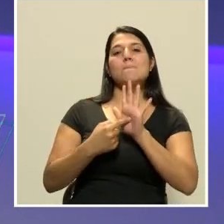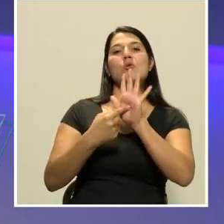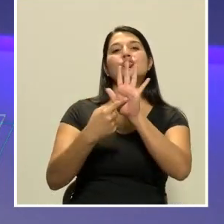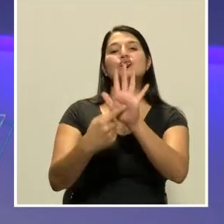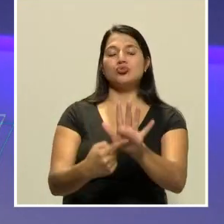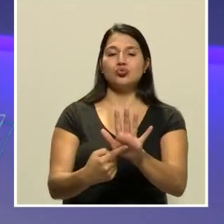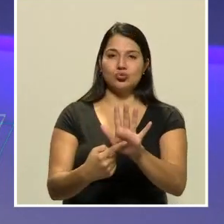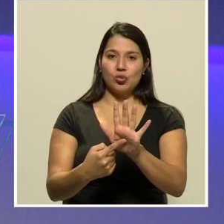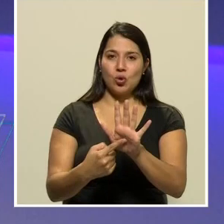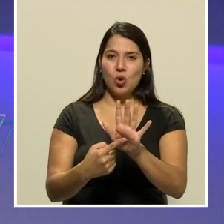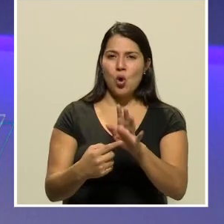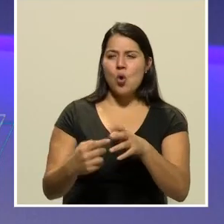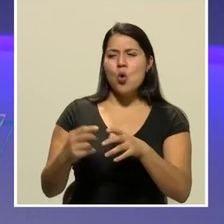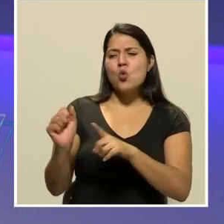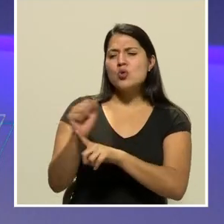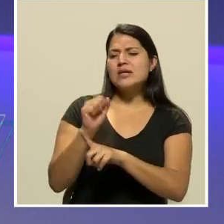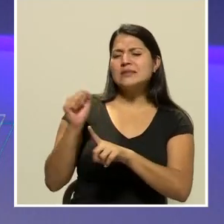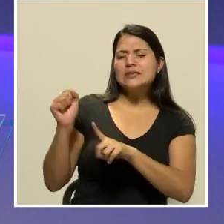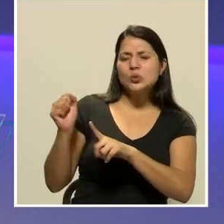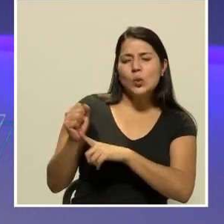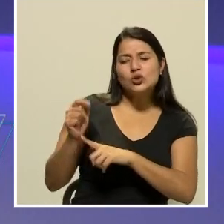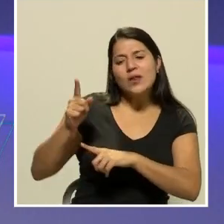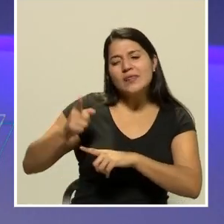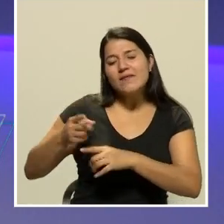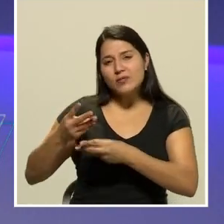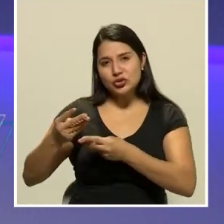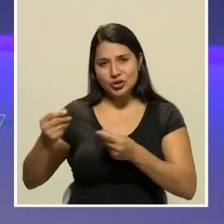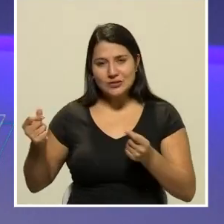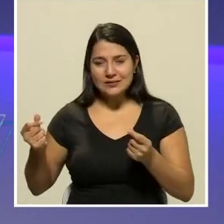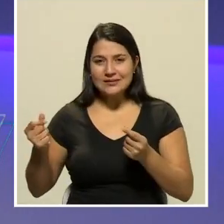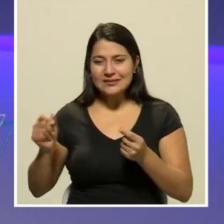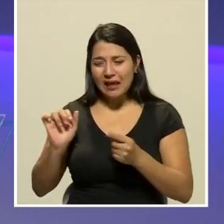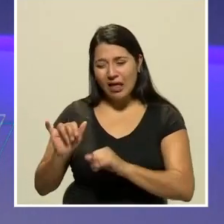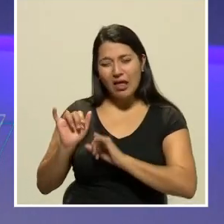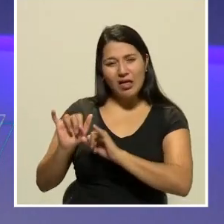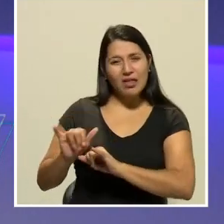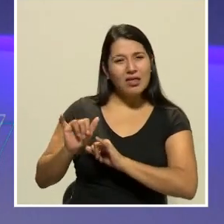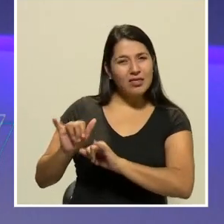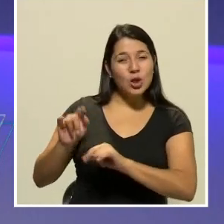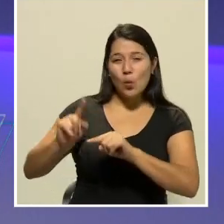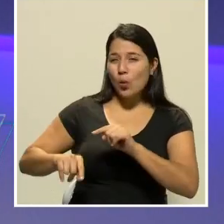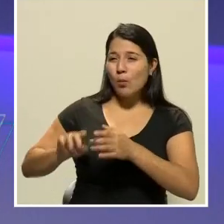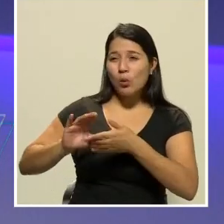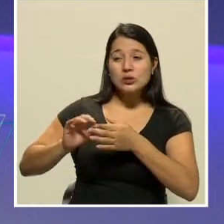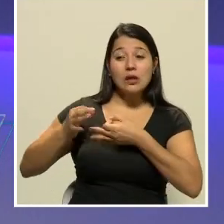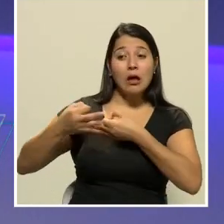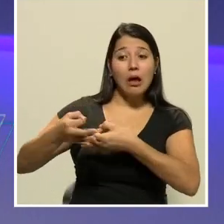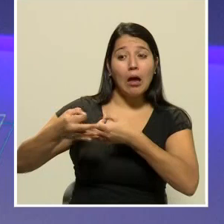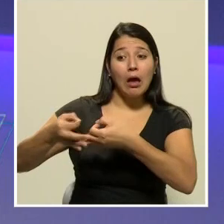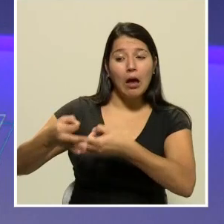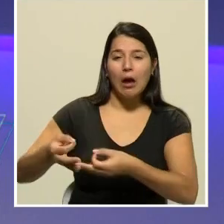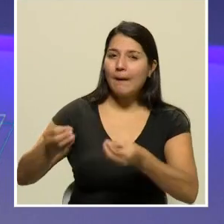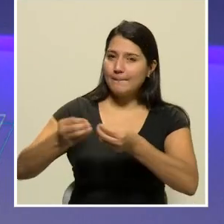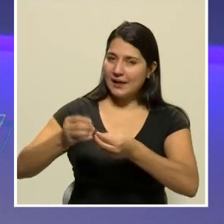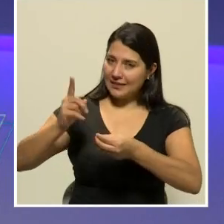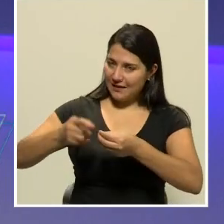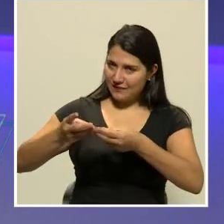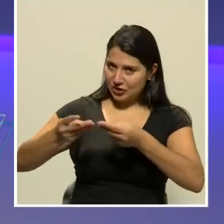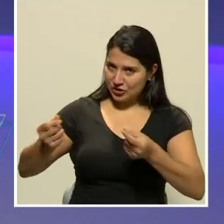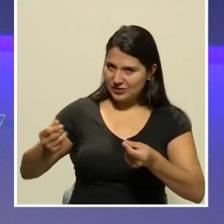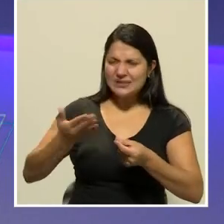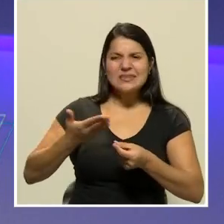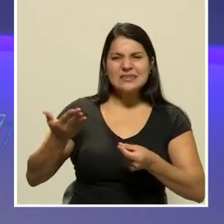que hace rato está ahí y que ya, ¿verdad? Ya no hay más excusas, hay que entrarle, es que el